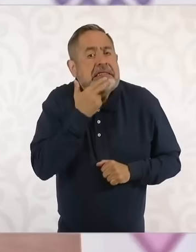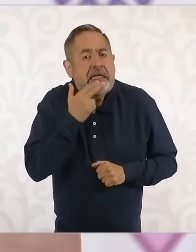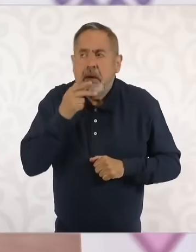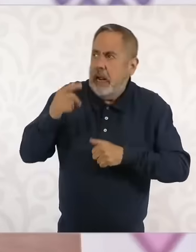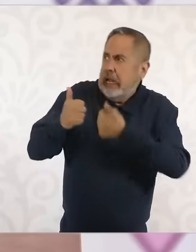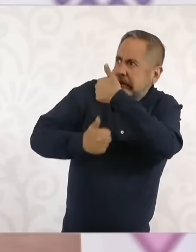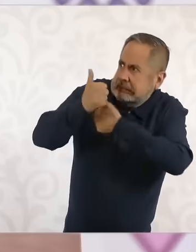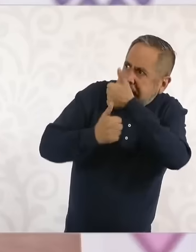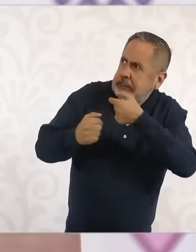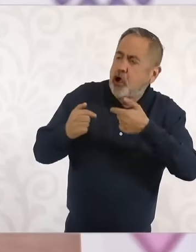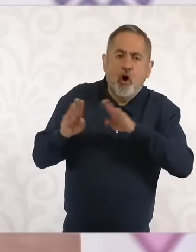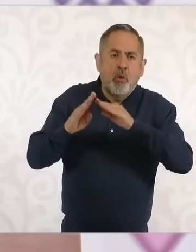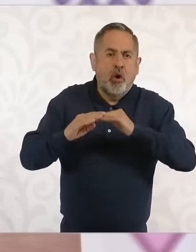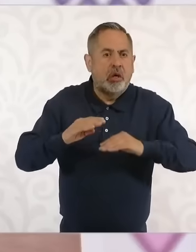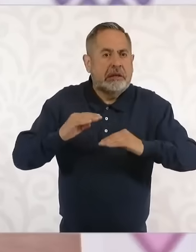a China,